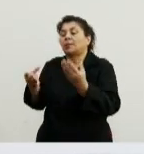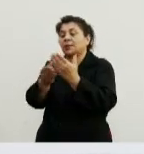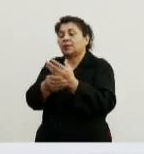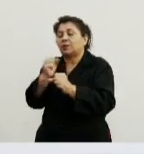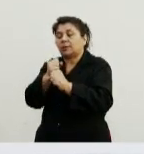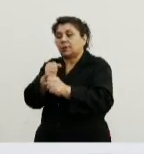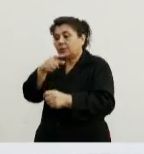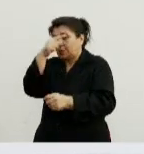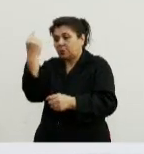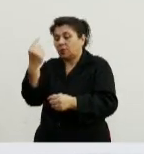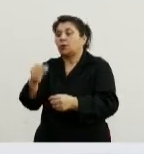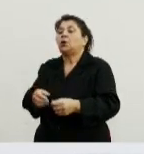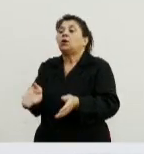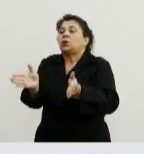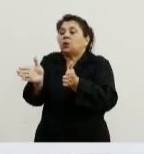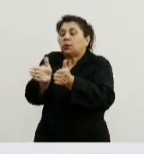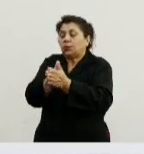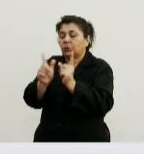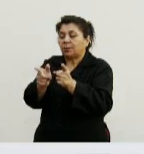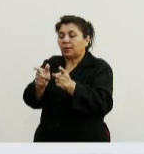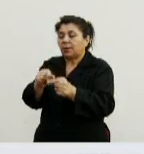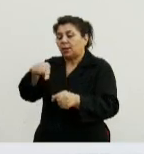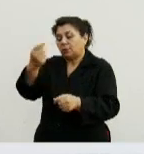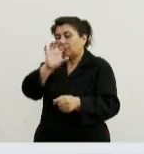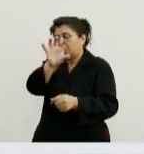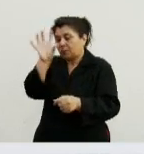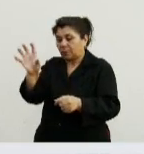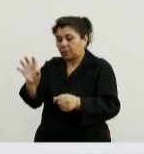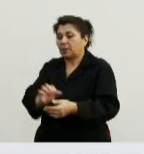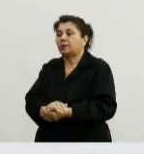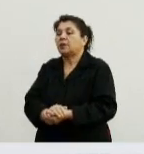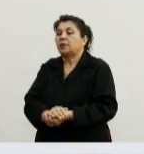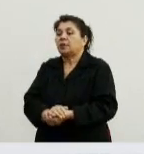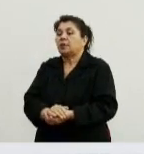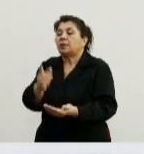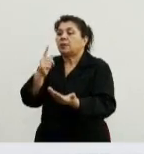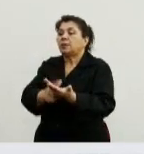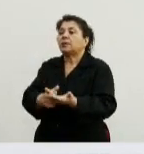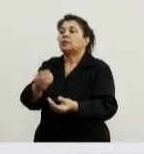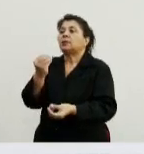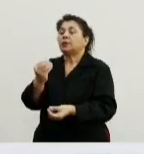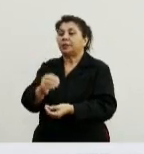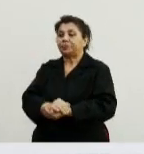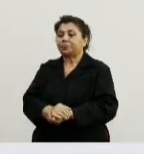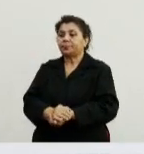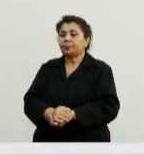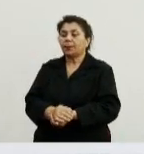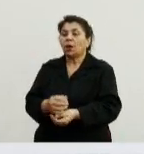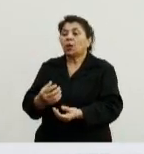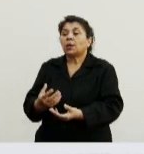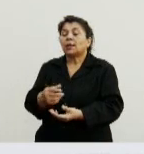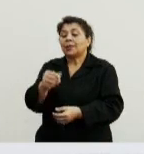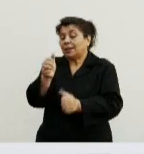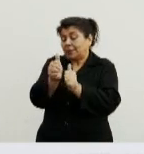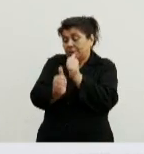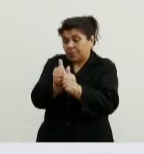conjuntamente con el resto de las provincias a fin de dar una ayuda a aquellas empresas